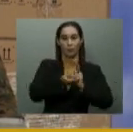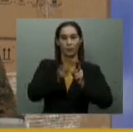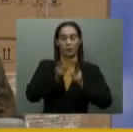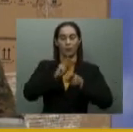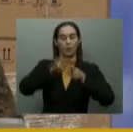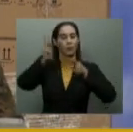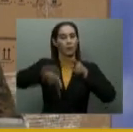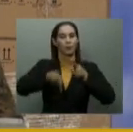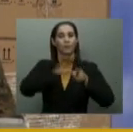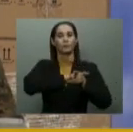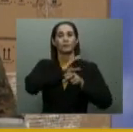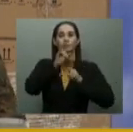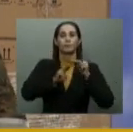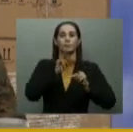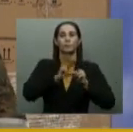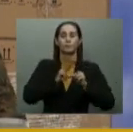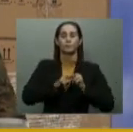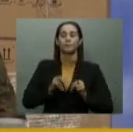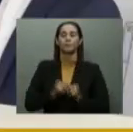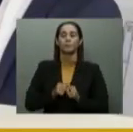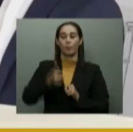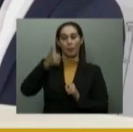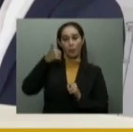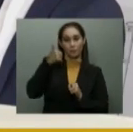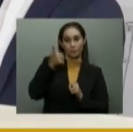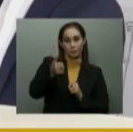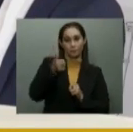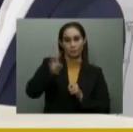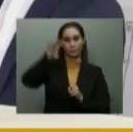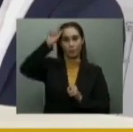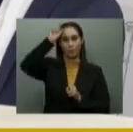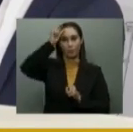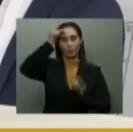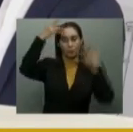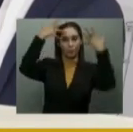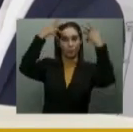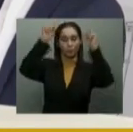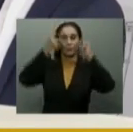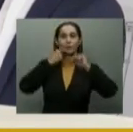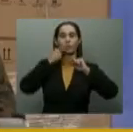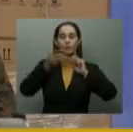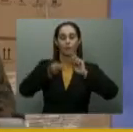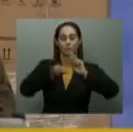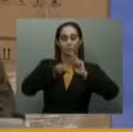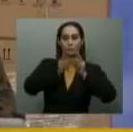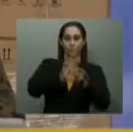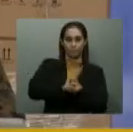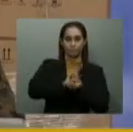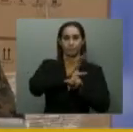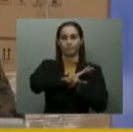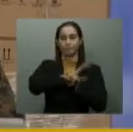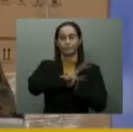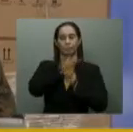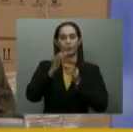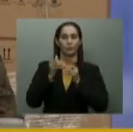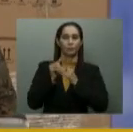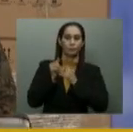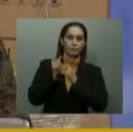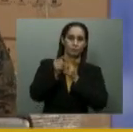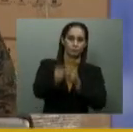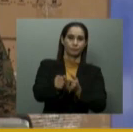enredadera también exactamente ustedes se dan cuenta que cuando ustedes voy a hablar